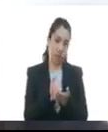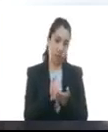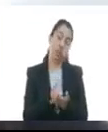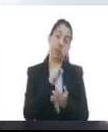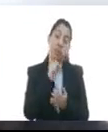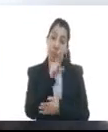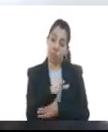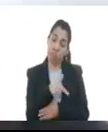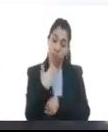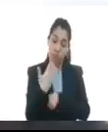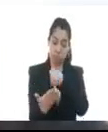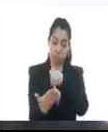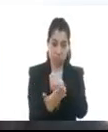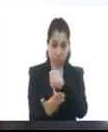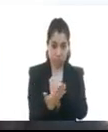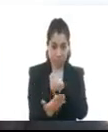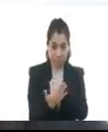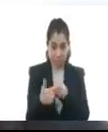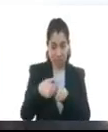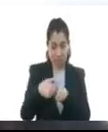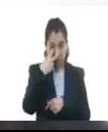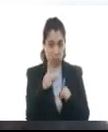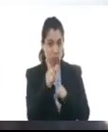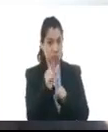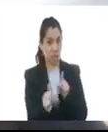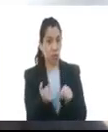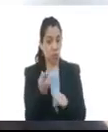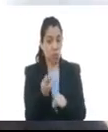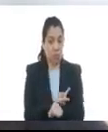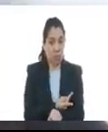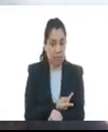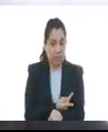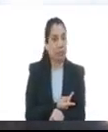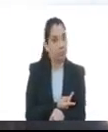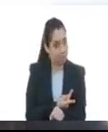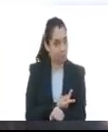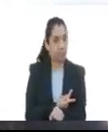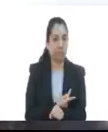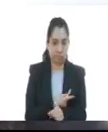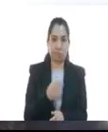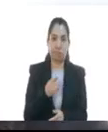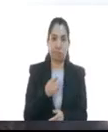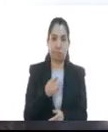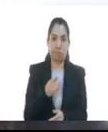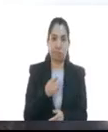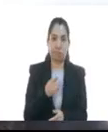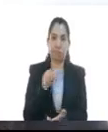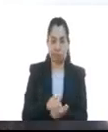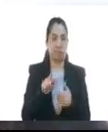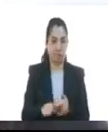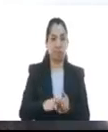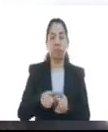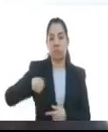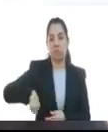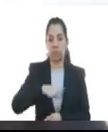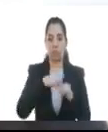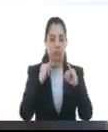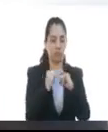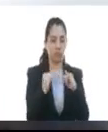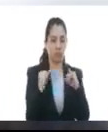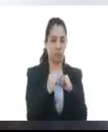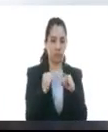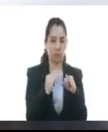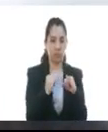duda, tenemos que seguir contribuyendo. Desde estas instituciones, por supuesto, la labor en esta